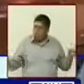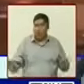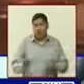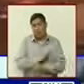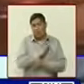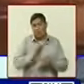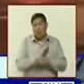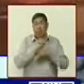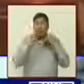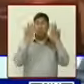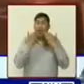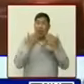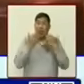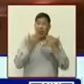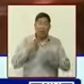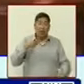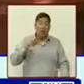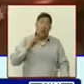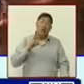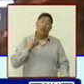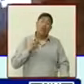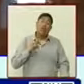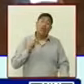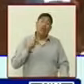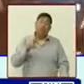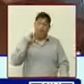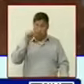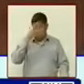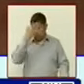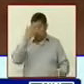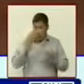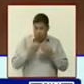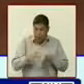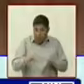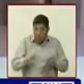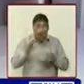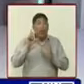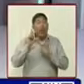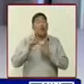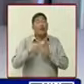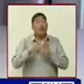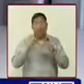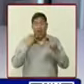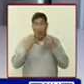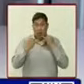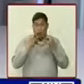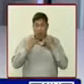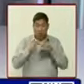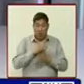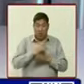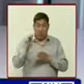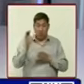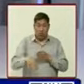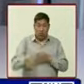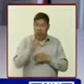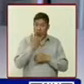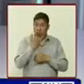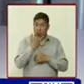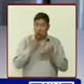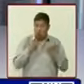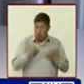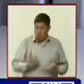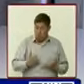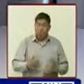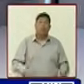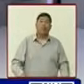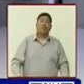ciudadanía. Muchas gracias a Giovanna por este contacto, y usted no se pierda porque más adelante vamos a tener un informe completo de todo lo que sucedió el día de hoy, si